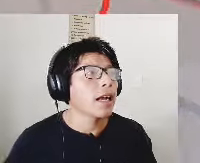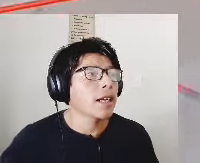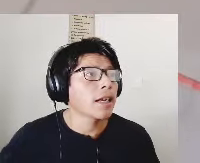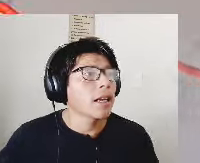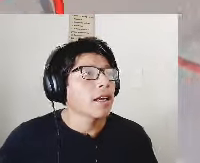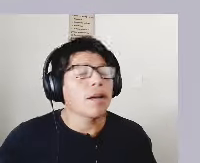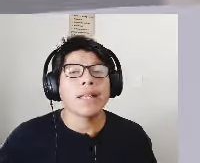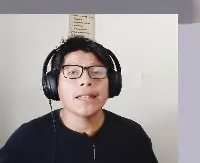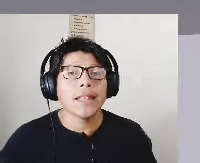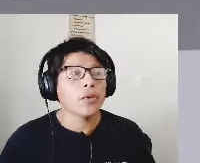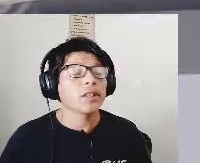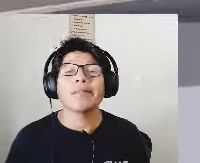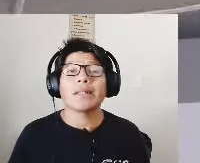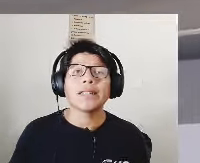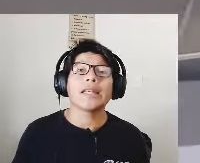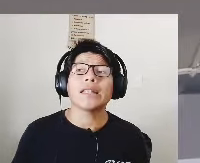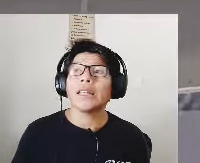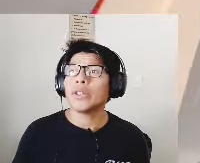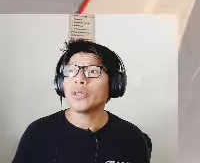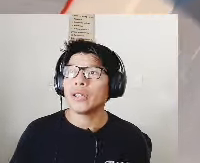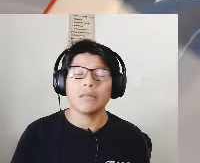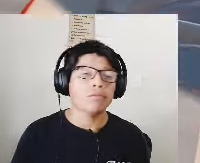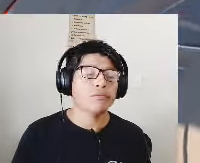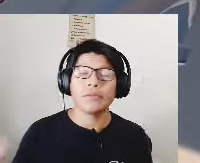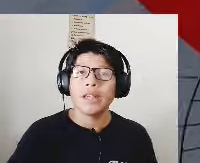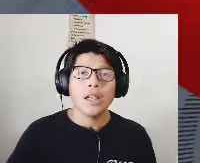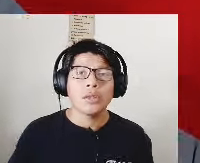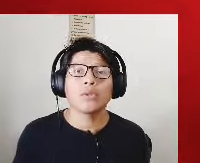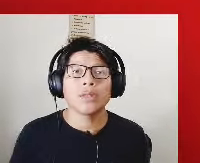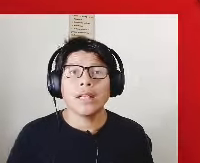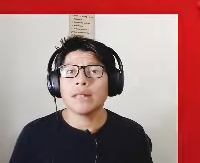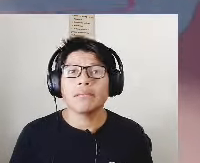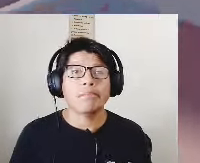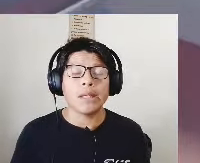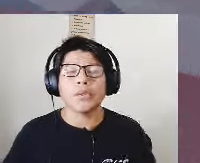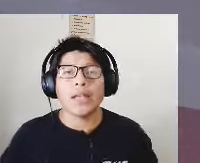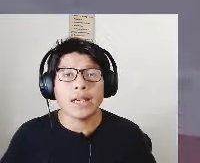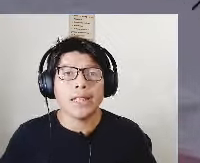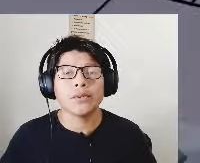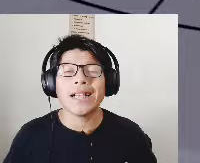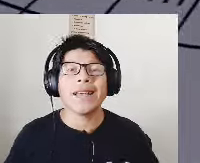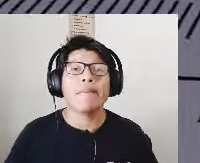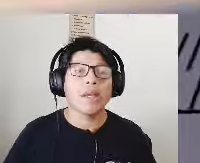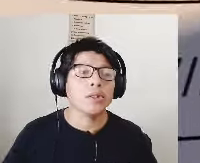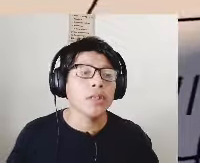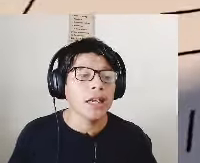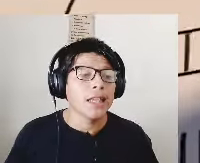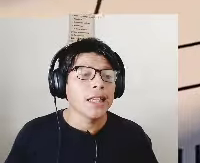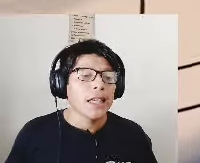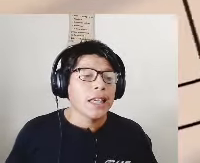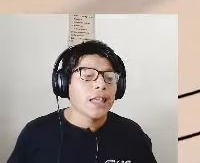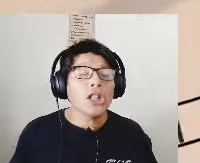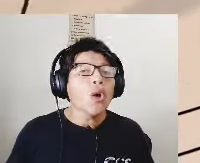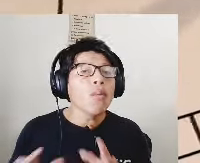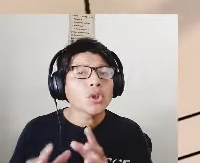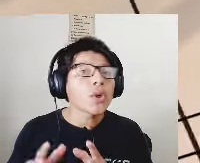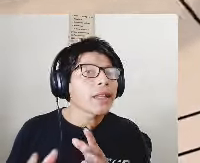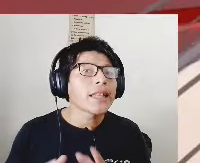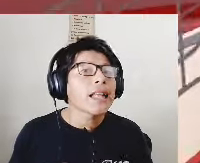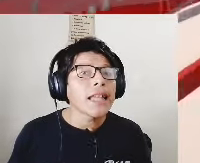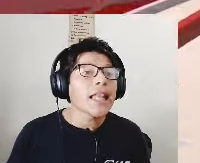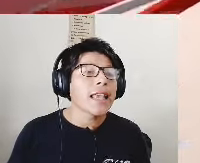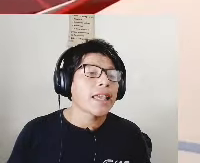la Cámara de Senadores, el presidente dijo que es un gran personaje, es una gran persona. Y dio